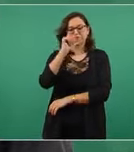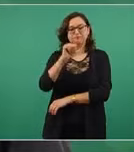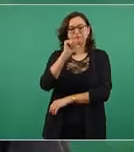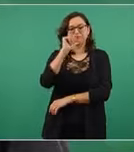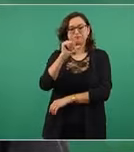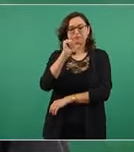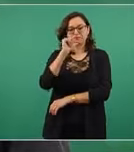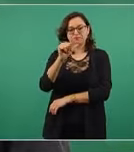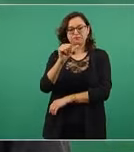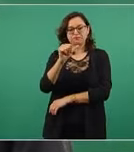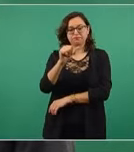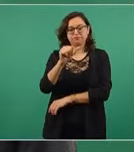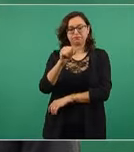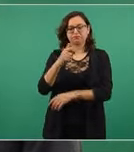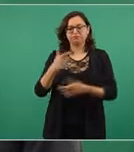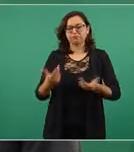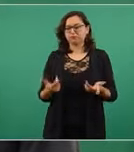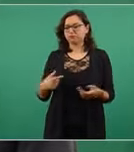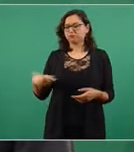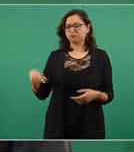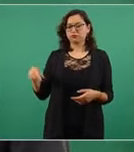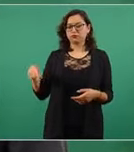no están de acuerdo